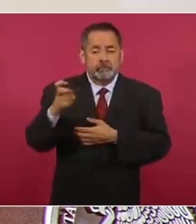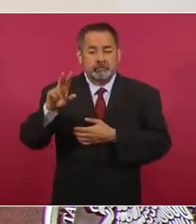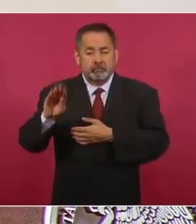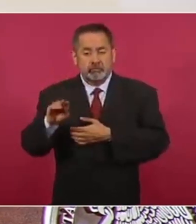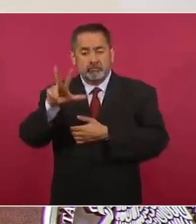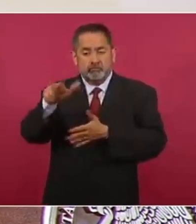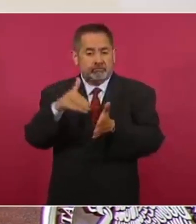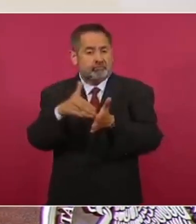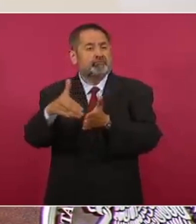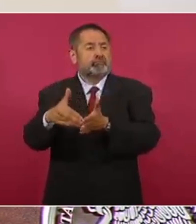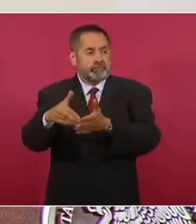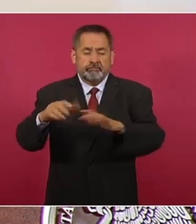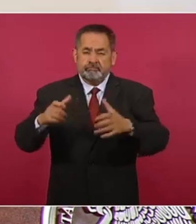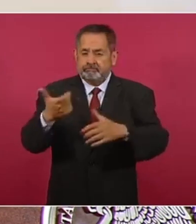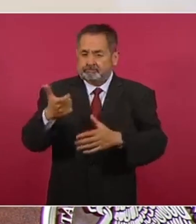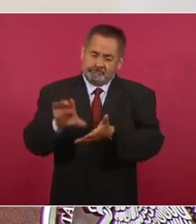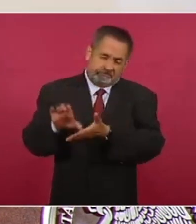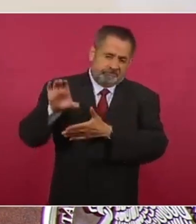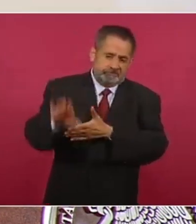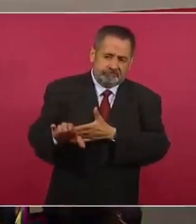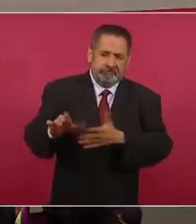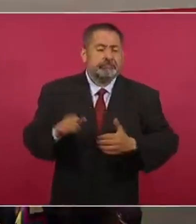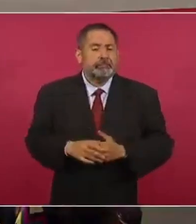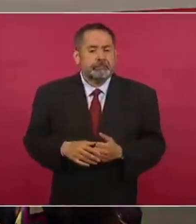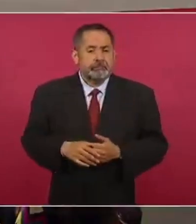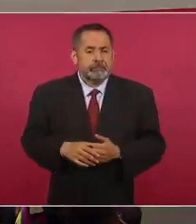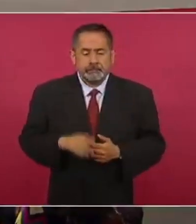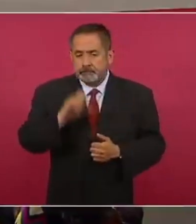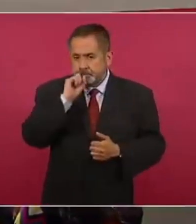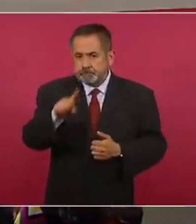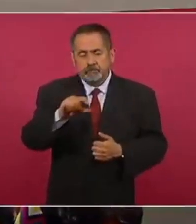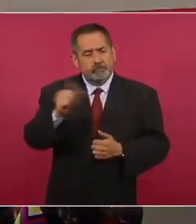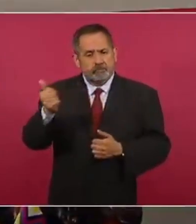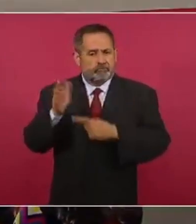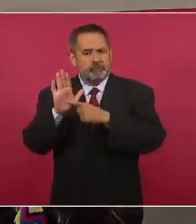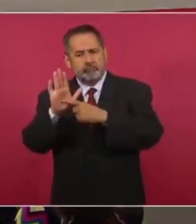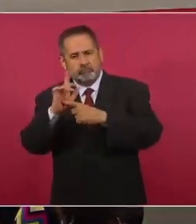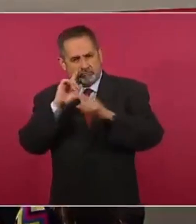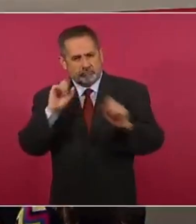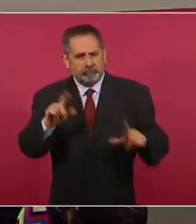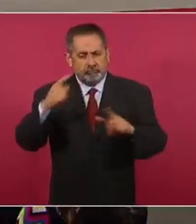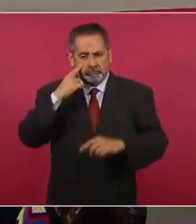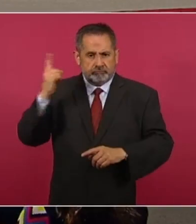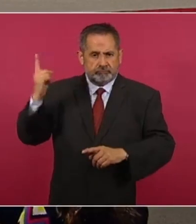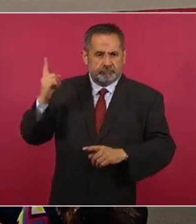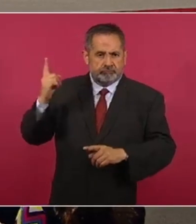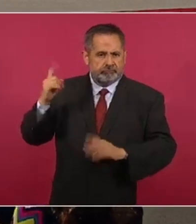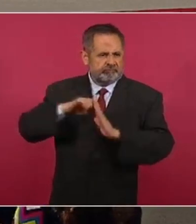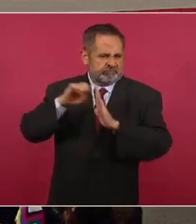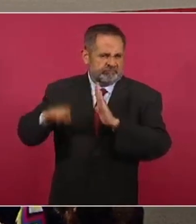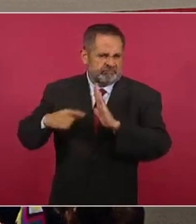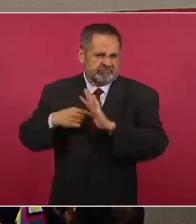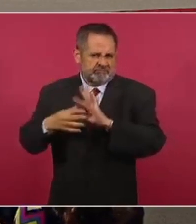millones millones de pesos pero también queremos traer el día de hoy si pueden pasar la siguiente este ejemplo